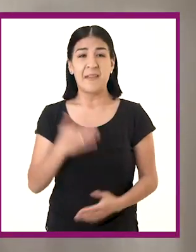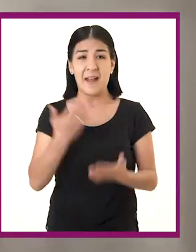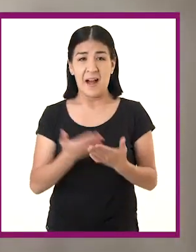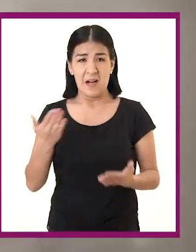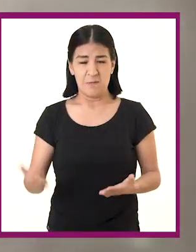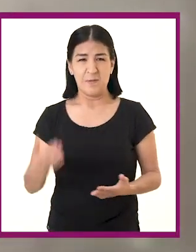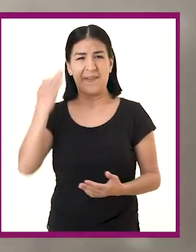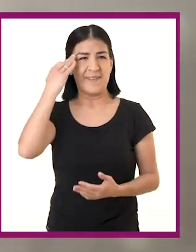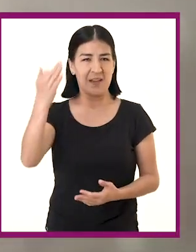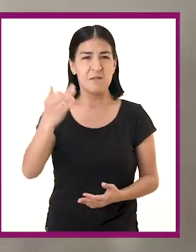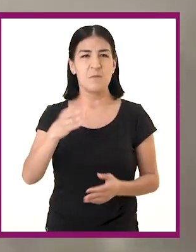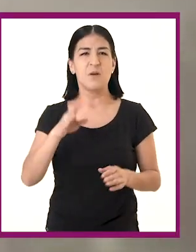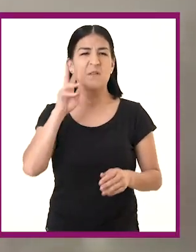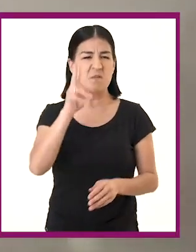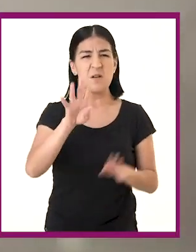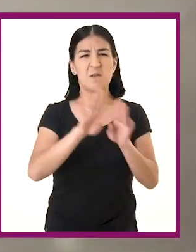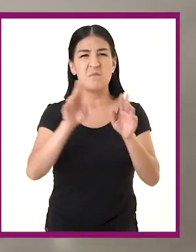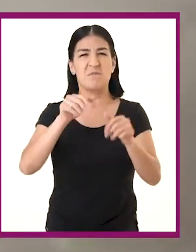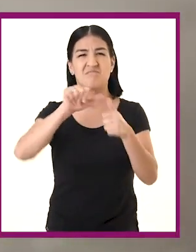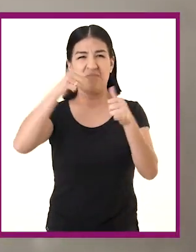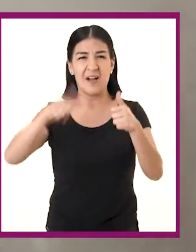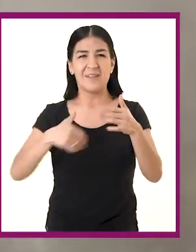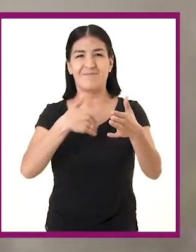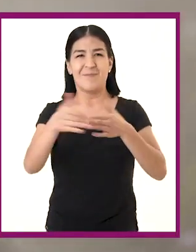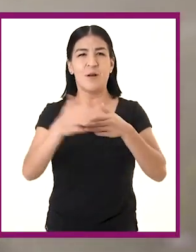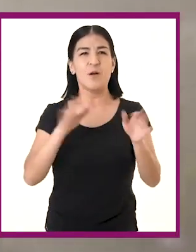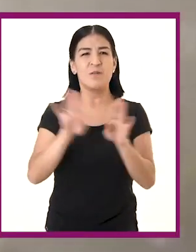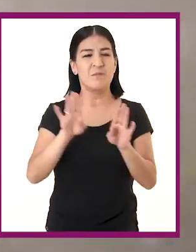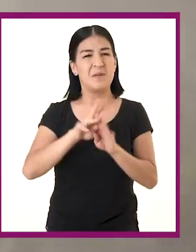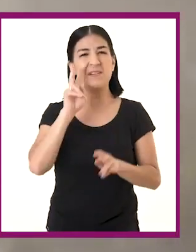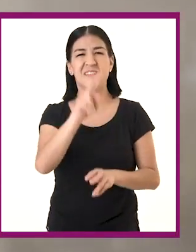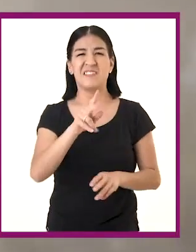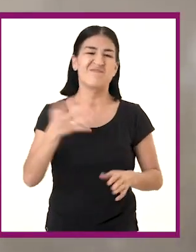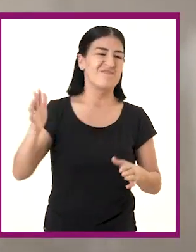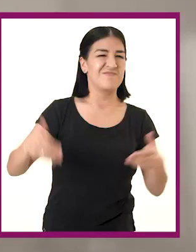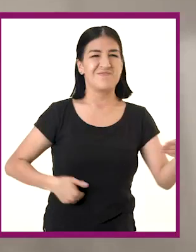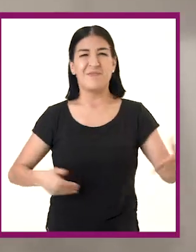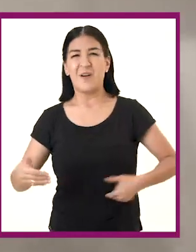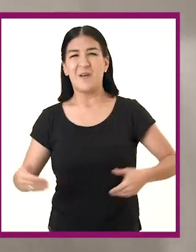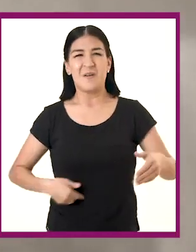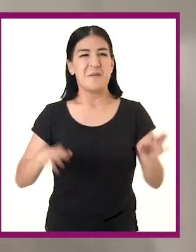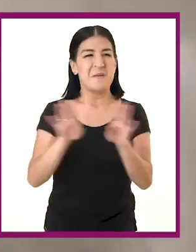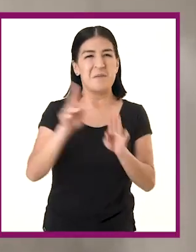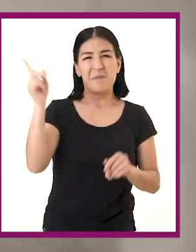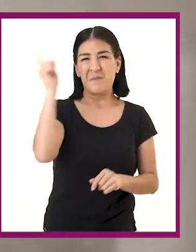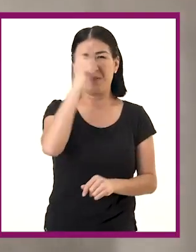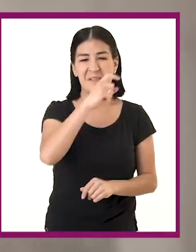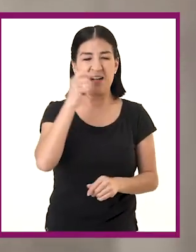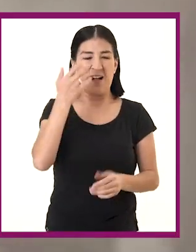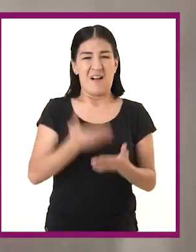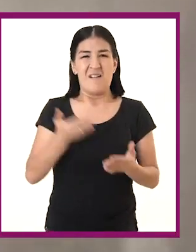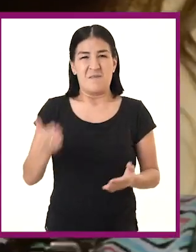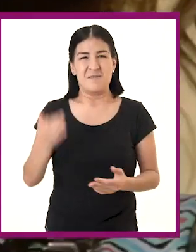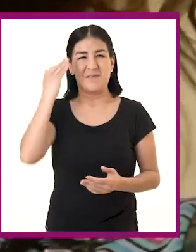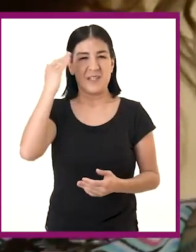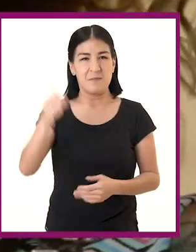En la actualidad, los discursos del arte contemporáneo se cimientan en una actitud pesimista que refleja las dificultades de nuestra